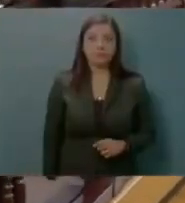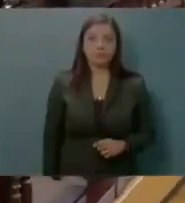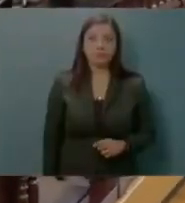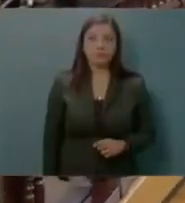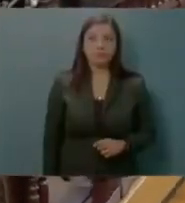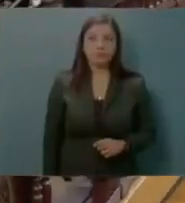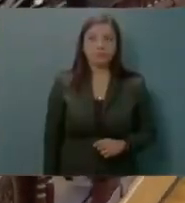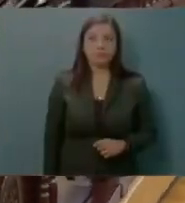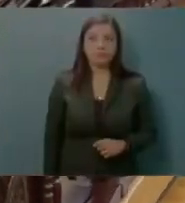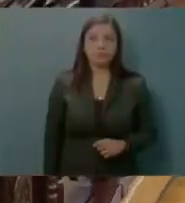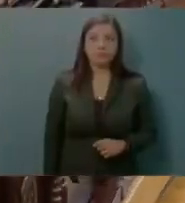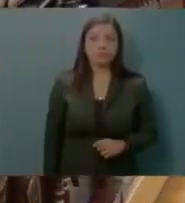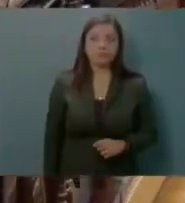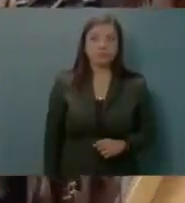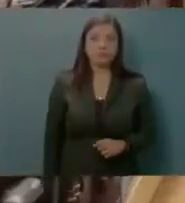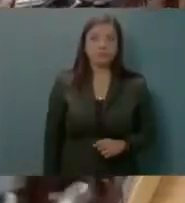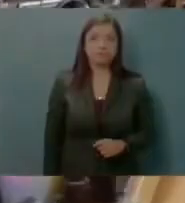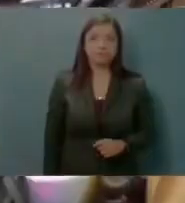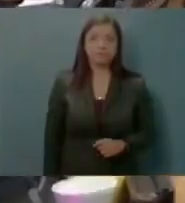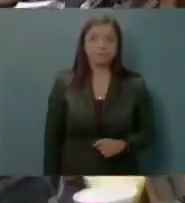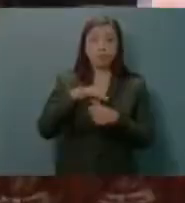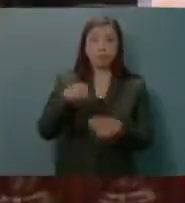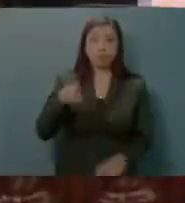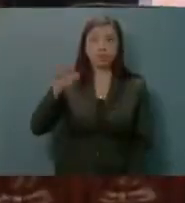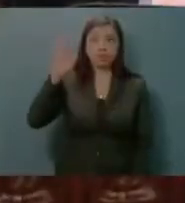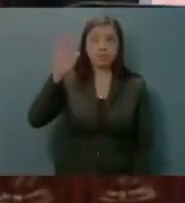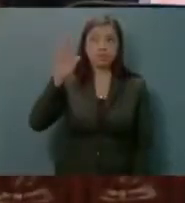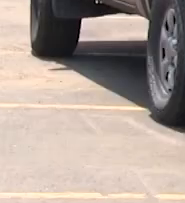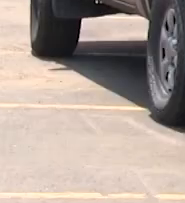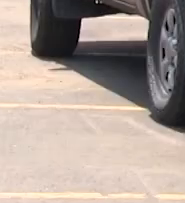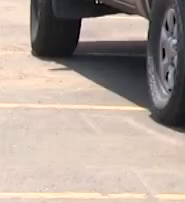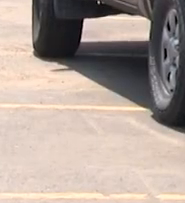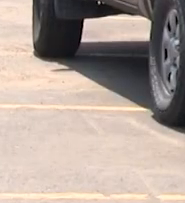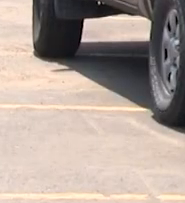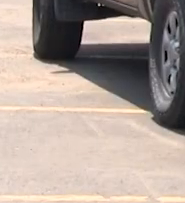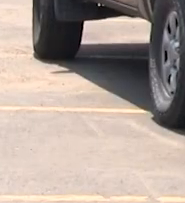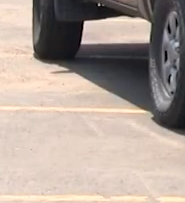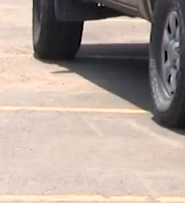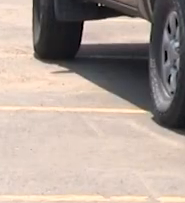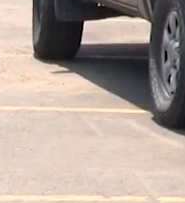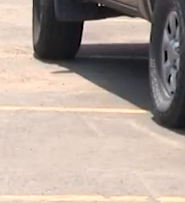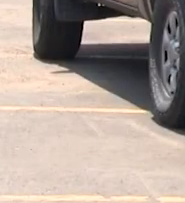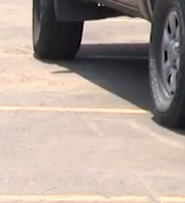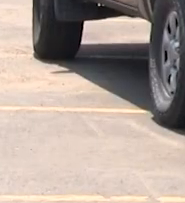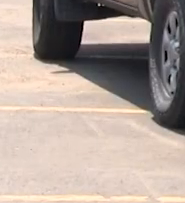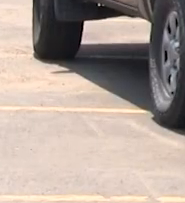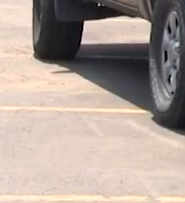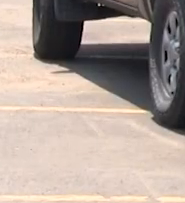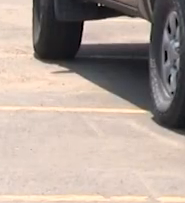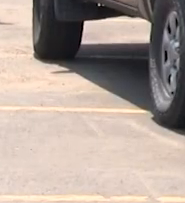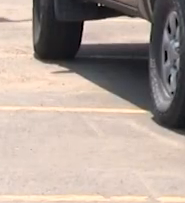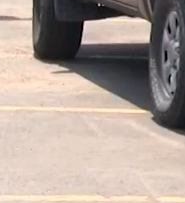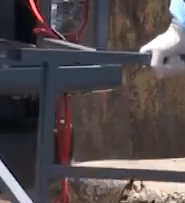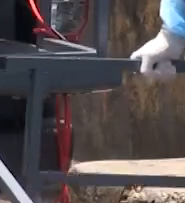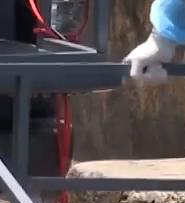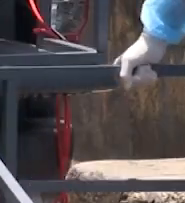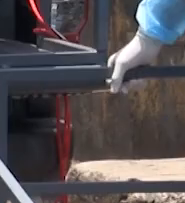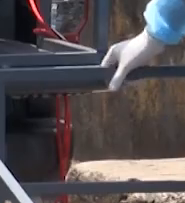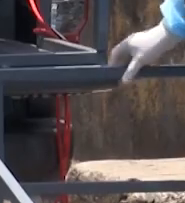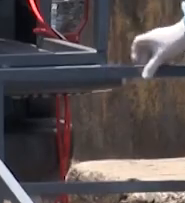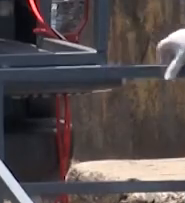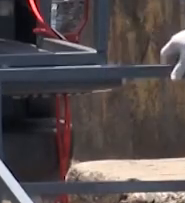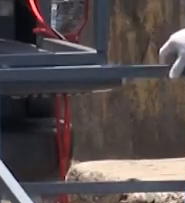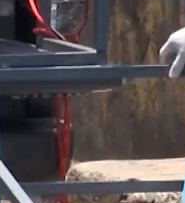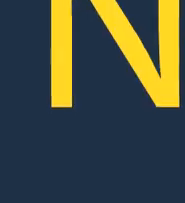justificaron la autorización del en que los considerandos del decreto aseguran que los fondos serán para la estrategia de combate a la